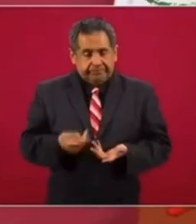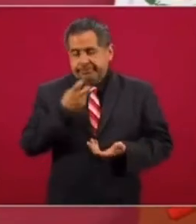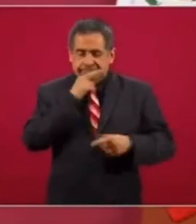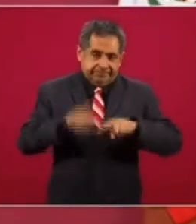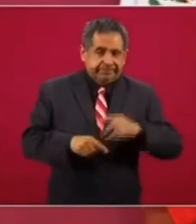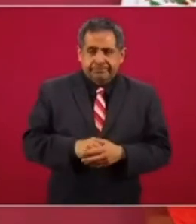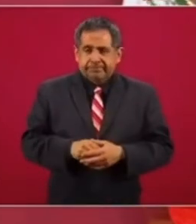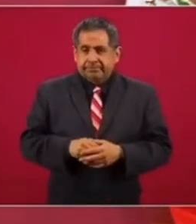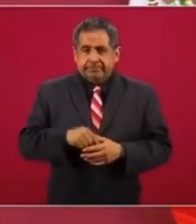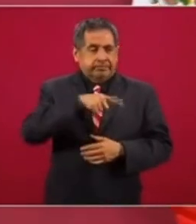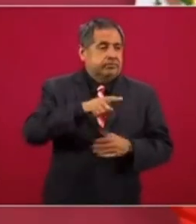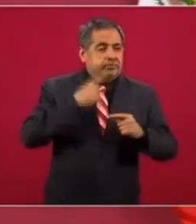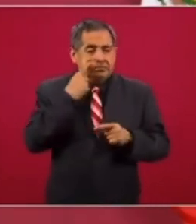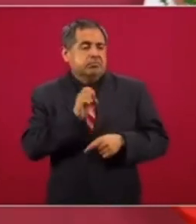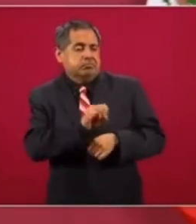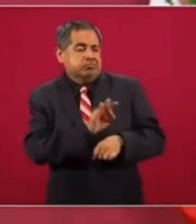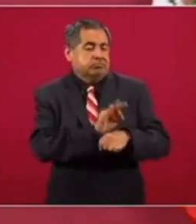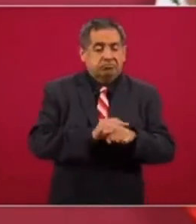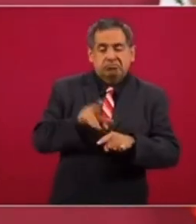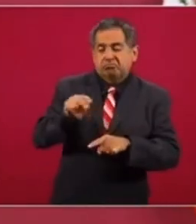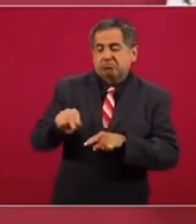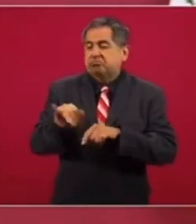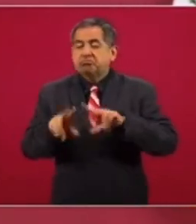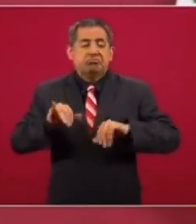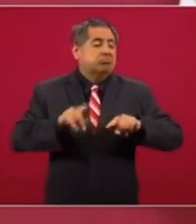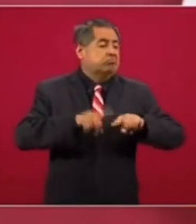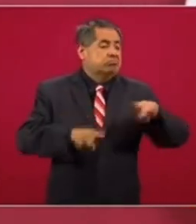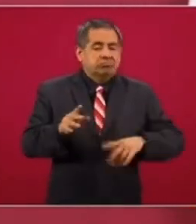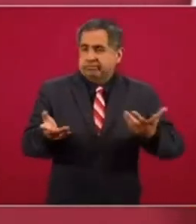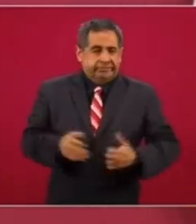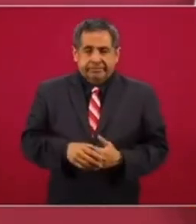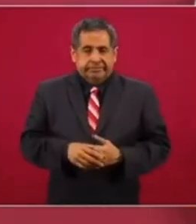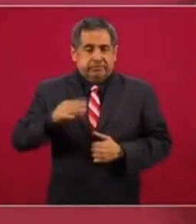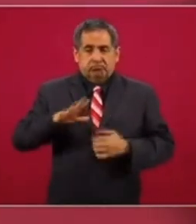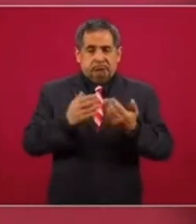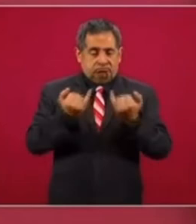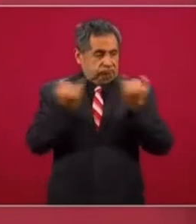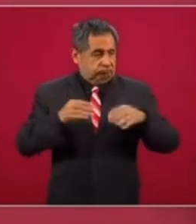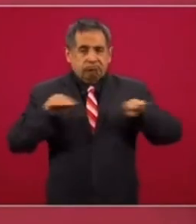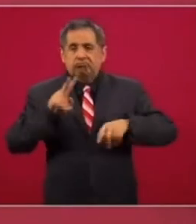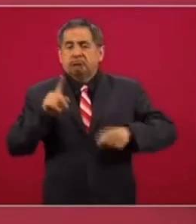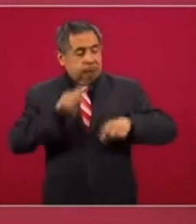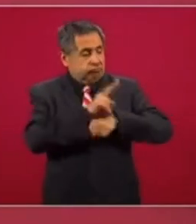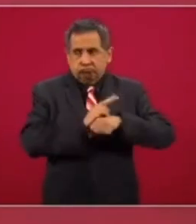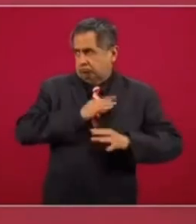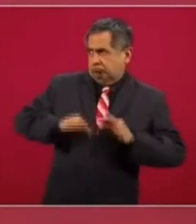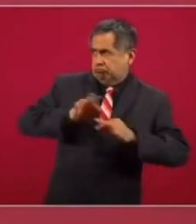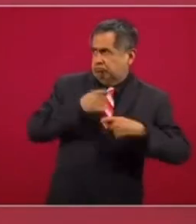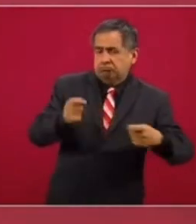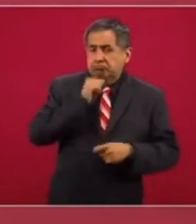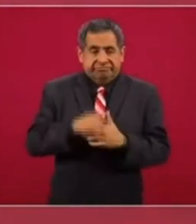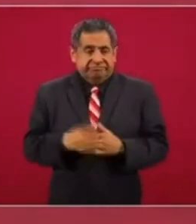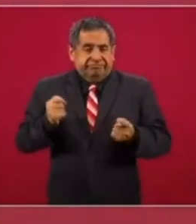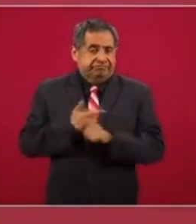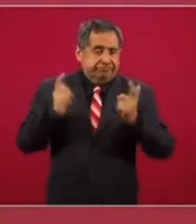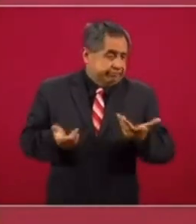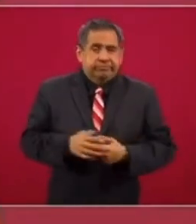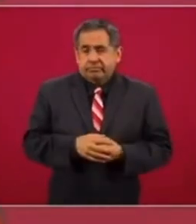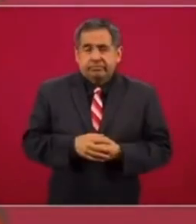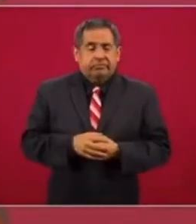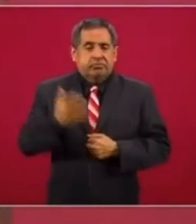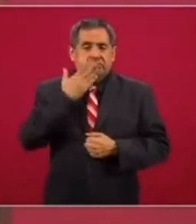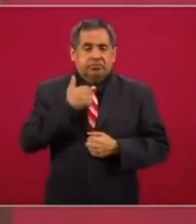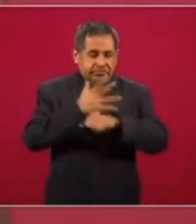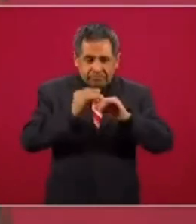los que había discrecionalidad, es decir, no había fiscalización, no se